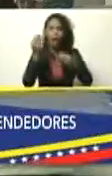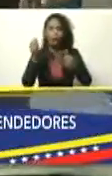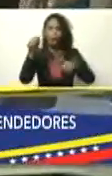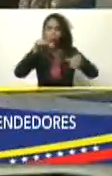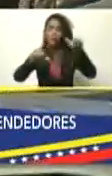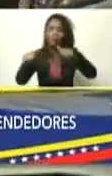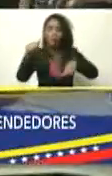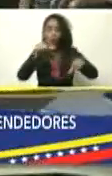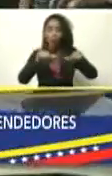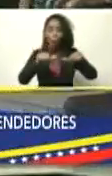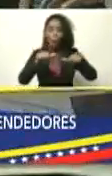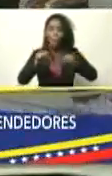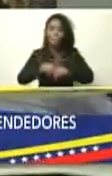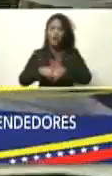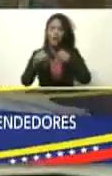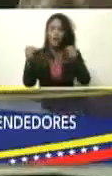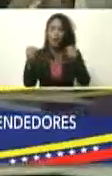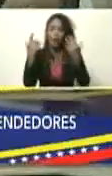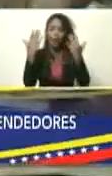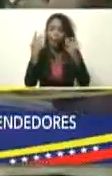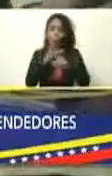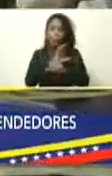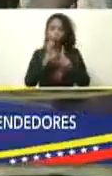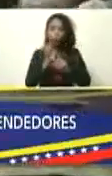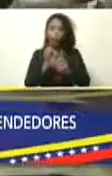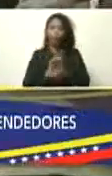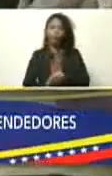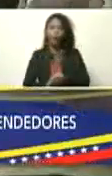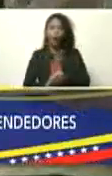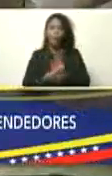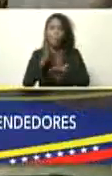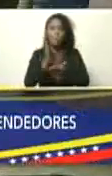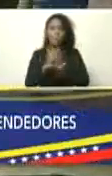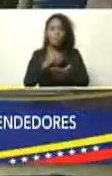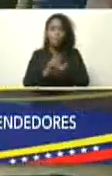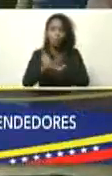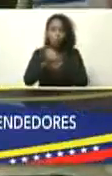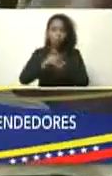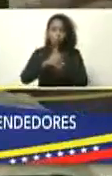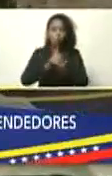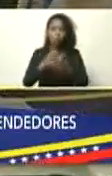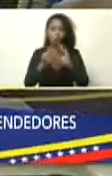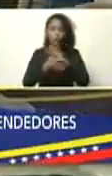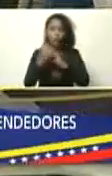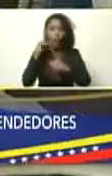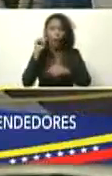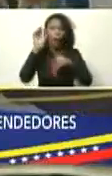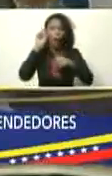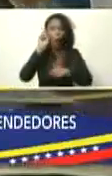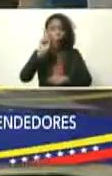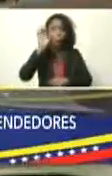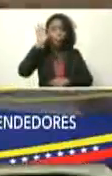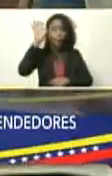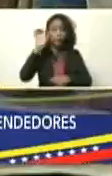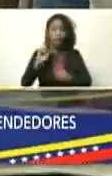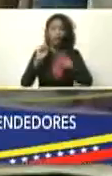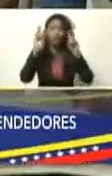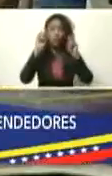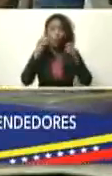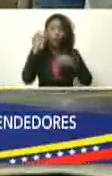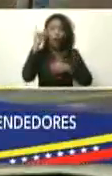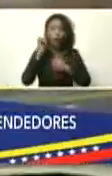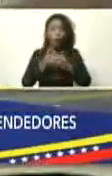bueno, panaderías artesanales, pastelería, de todo. Hay un país nuevo que ha surgido en esta Venezuela y